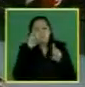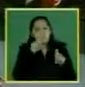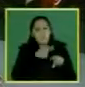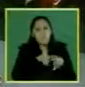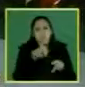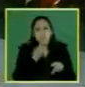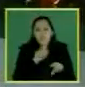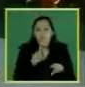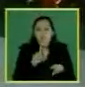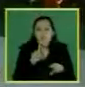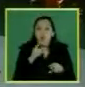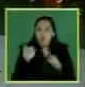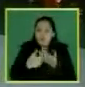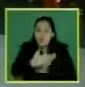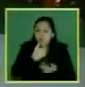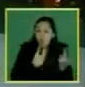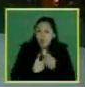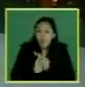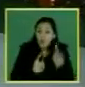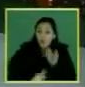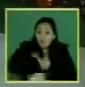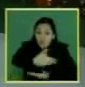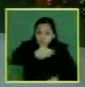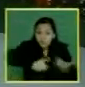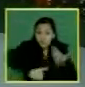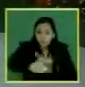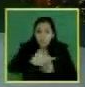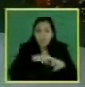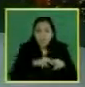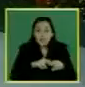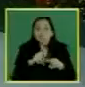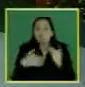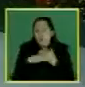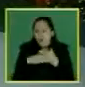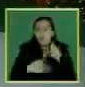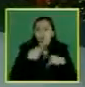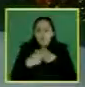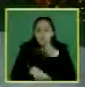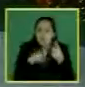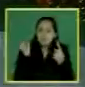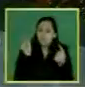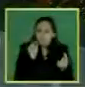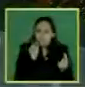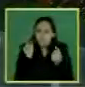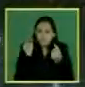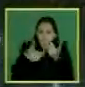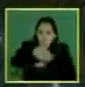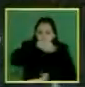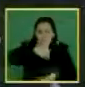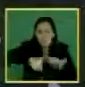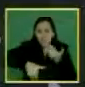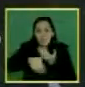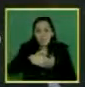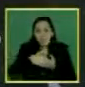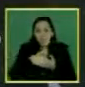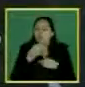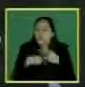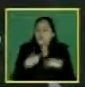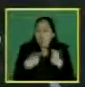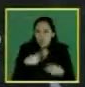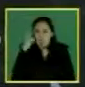sino que se están educando simultáneamente. Es un proceso dialéctico, interactivo, de todos los